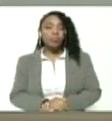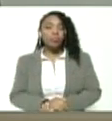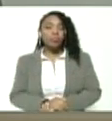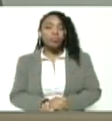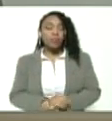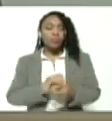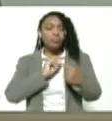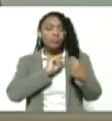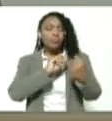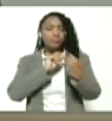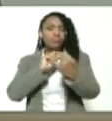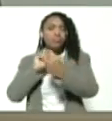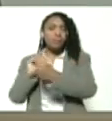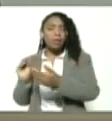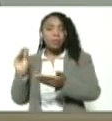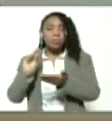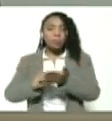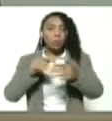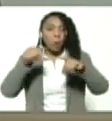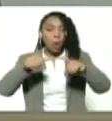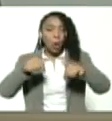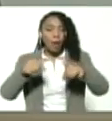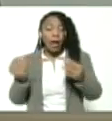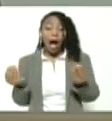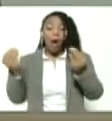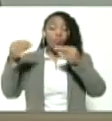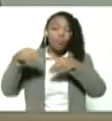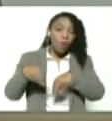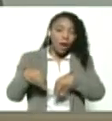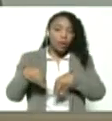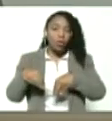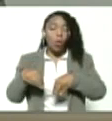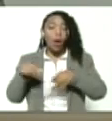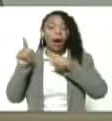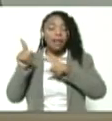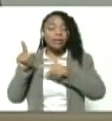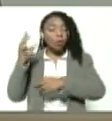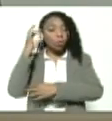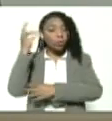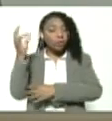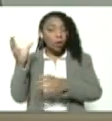pautadas y establecidas hoy, acordadas hoy por este Consejo.